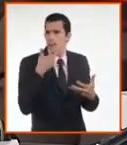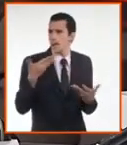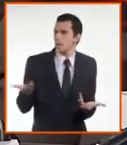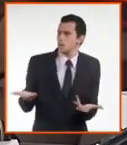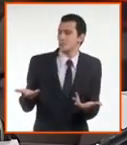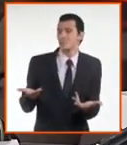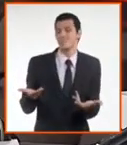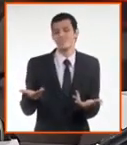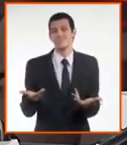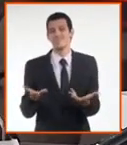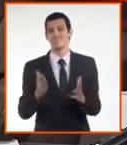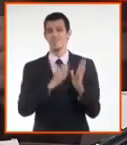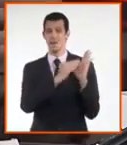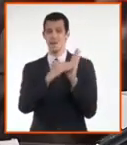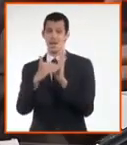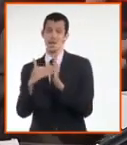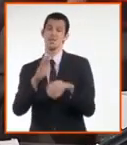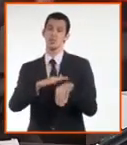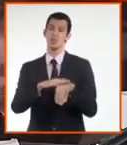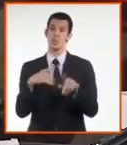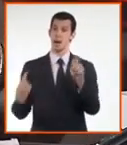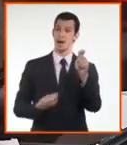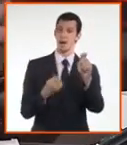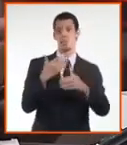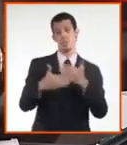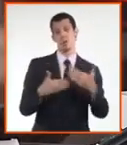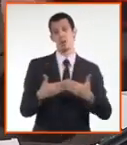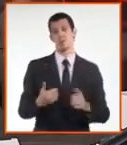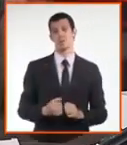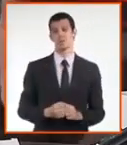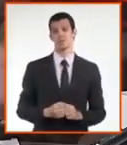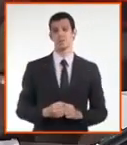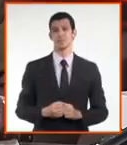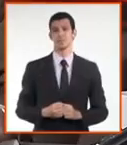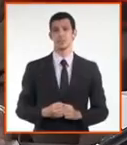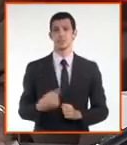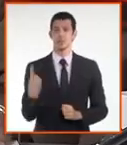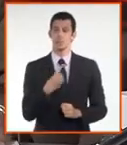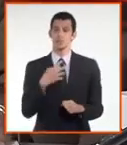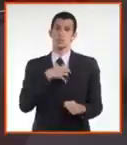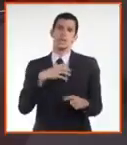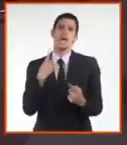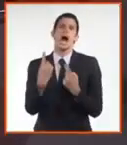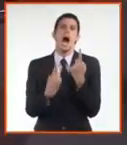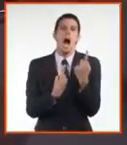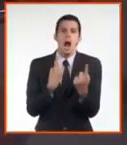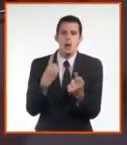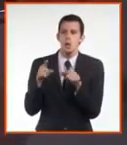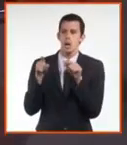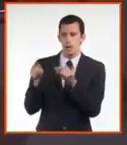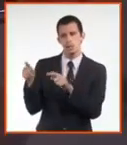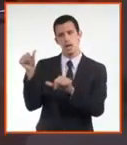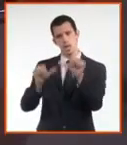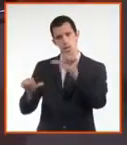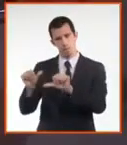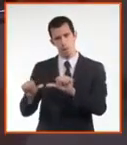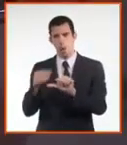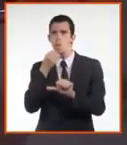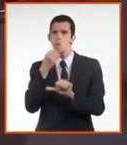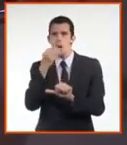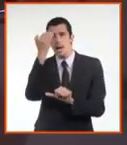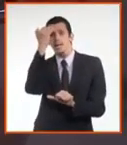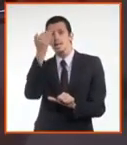estos meses nos ha permitido hacer alrededor de 37 medicamentos porque el 70 por ciento